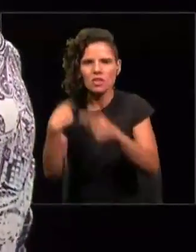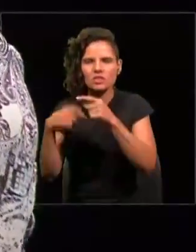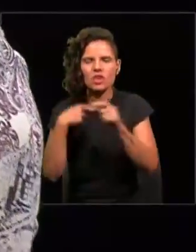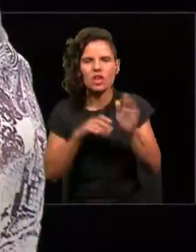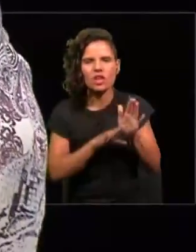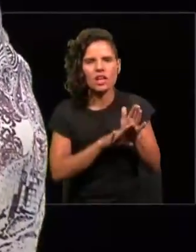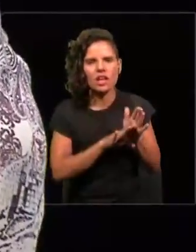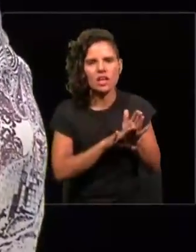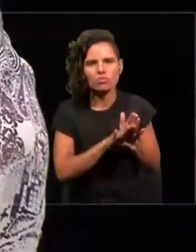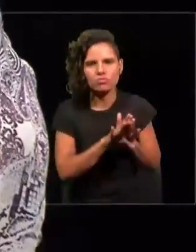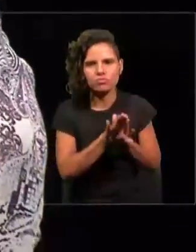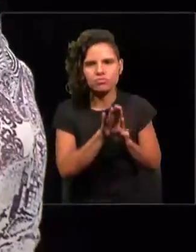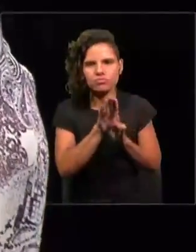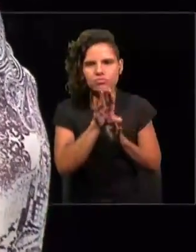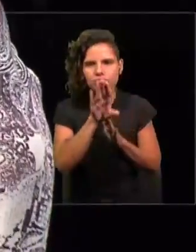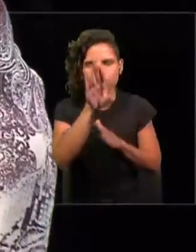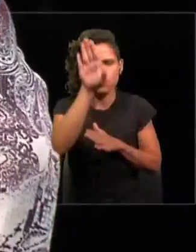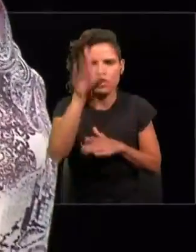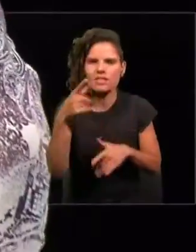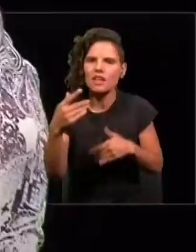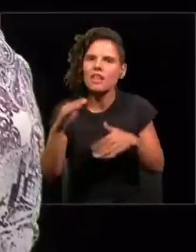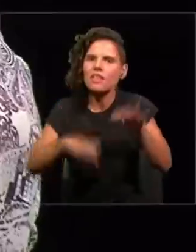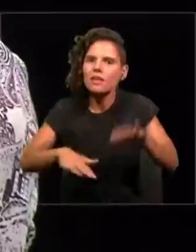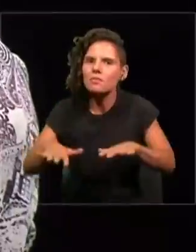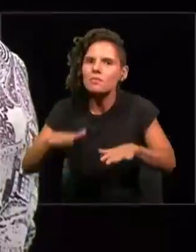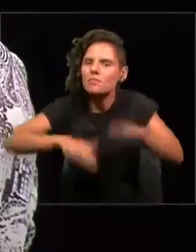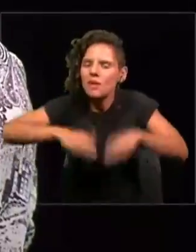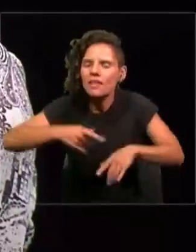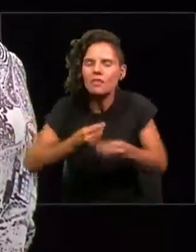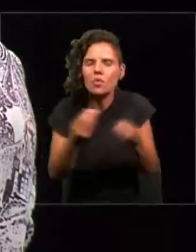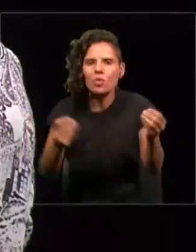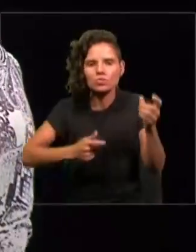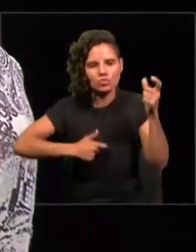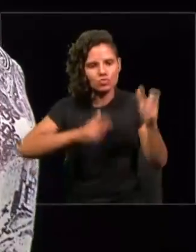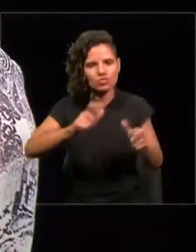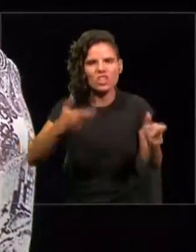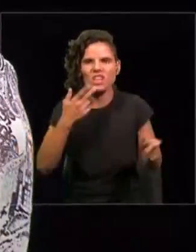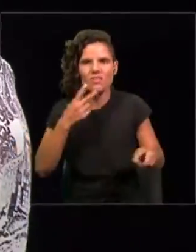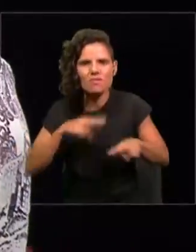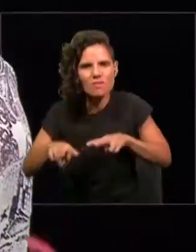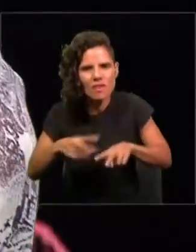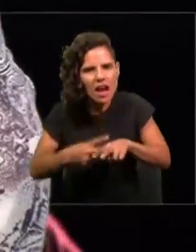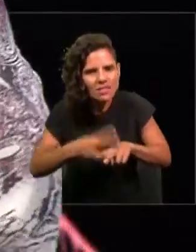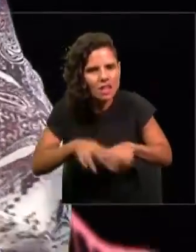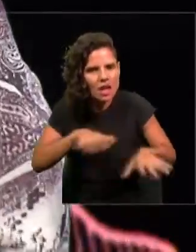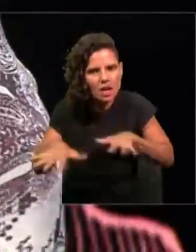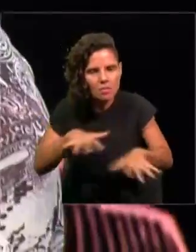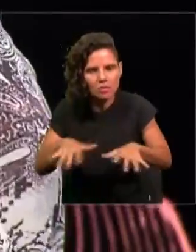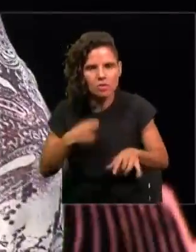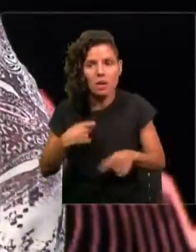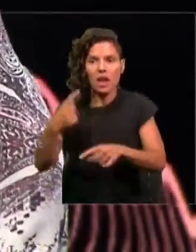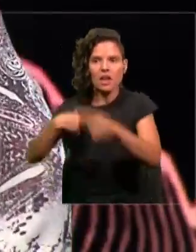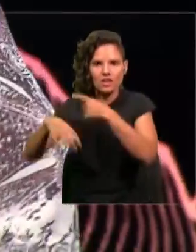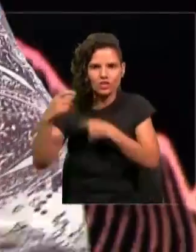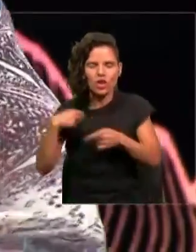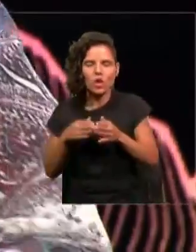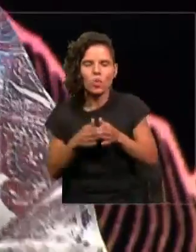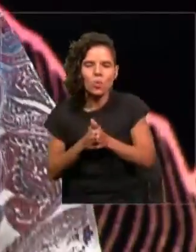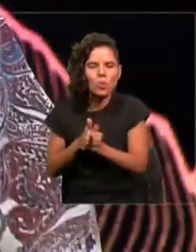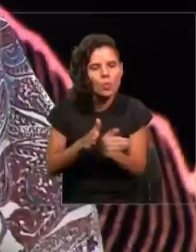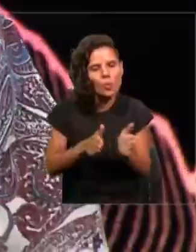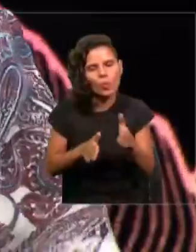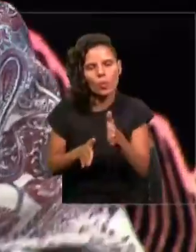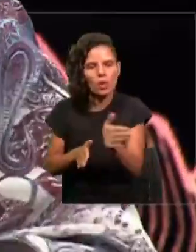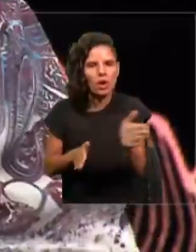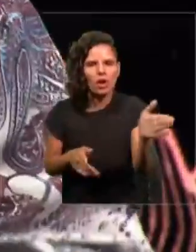Por lo tanto, depende de nuestra acción humana. para que la historia haga un determinado trayecto, no